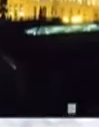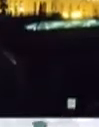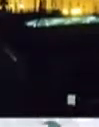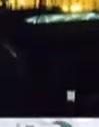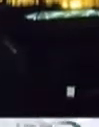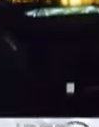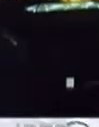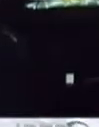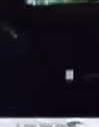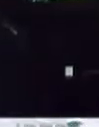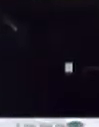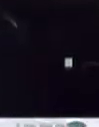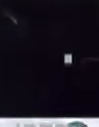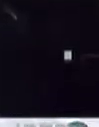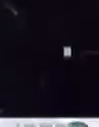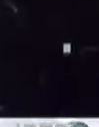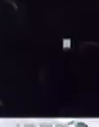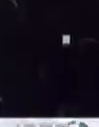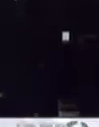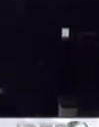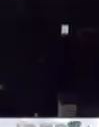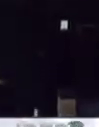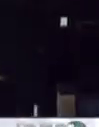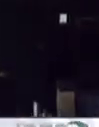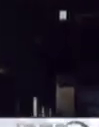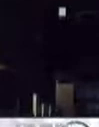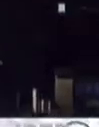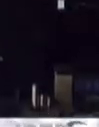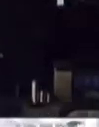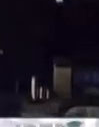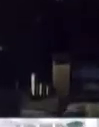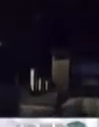En diciembre llega lo peor, mil